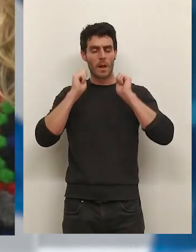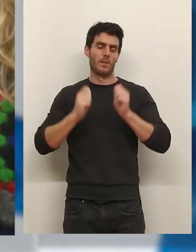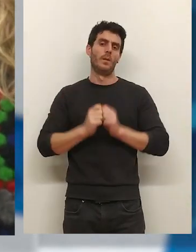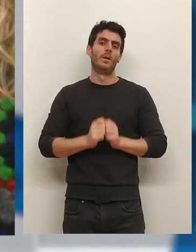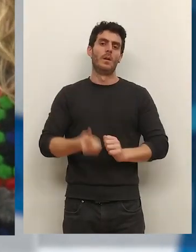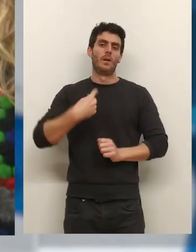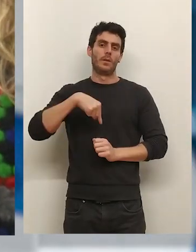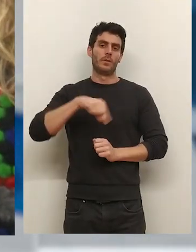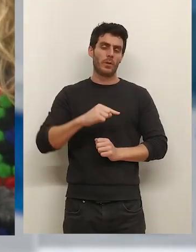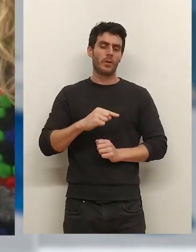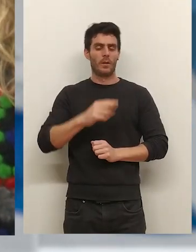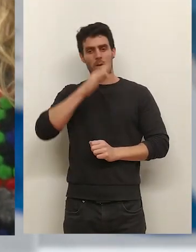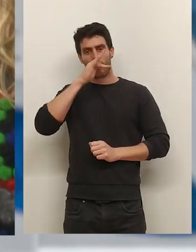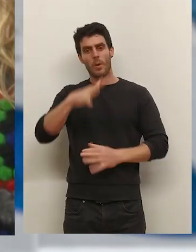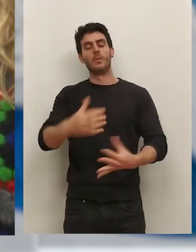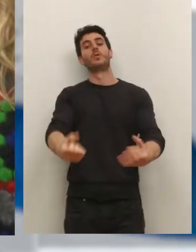estamos